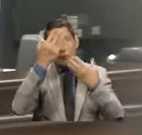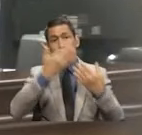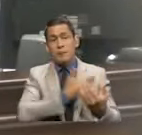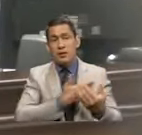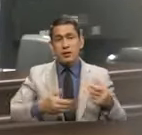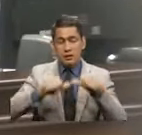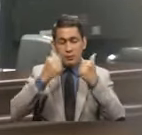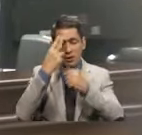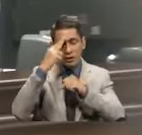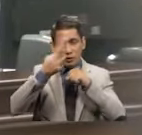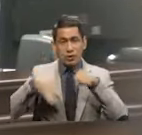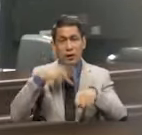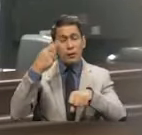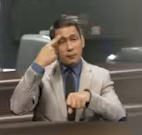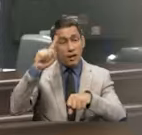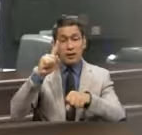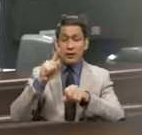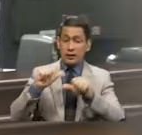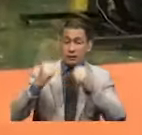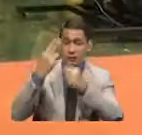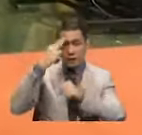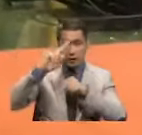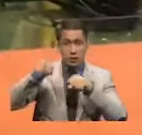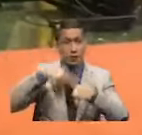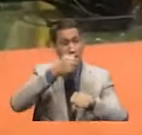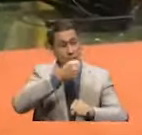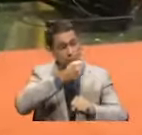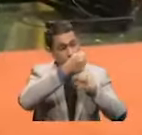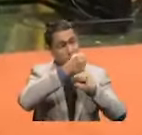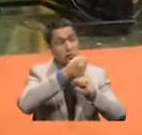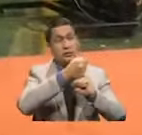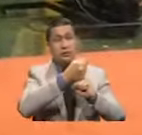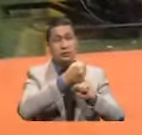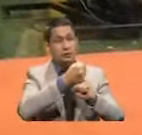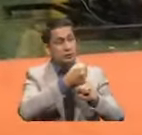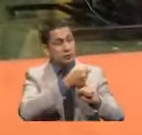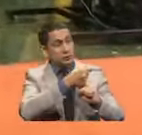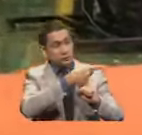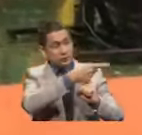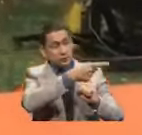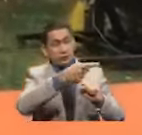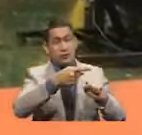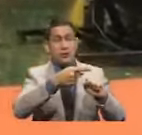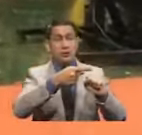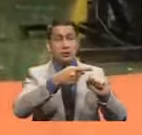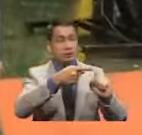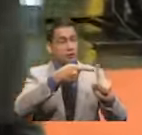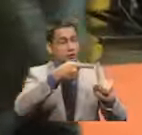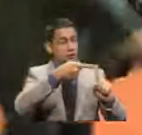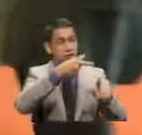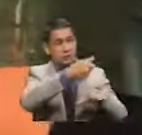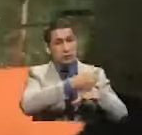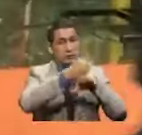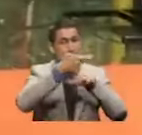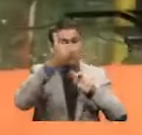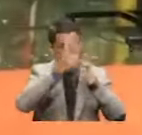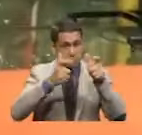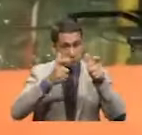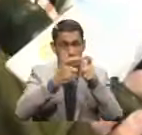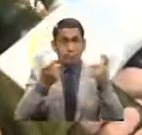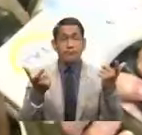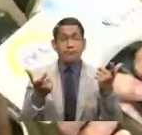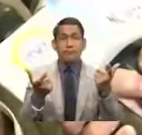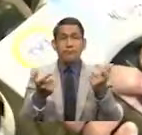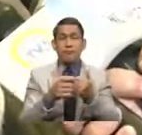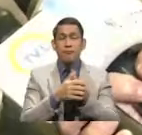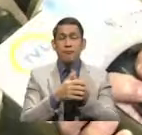de Diana Salazar. Su pedido no fue incluido porque en la Secretaría les dijeron que la solicitud tenía que incorporar firmas físicas de respaldo y no digitales. Al